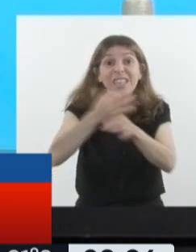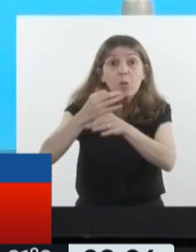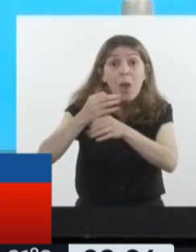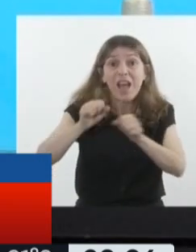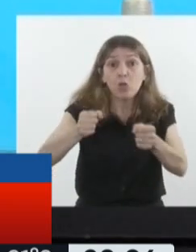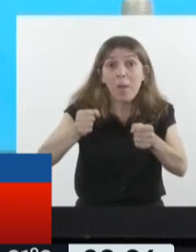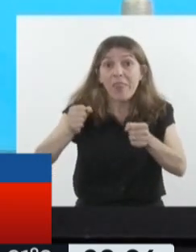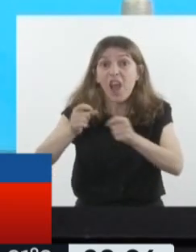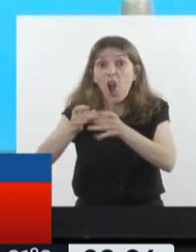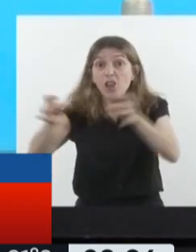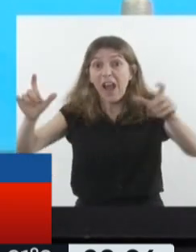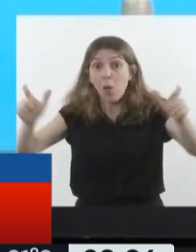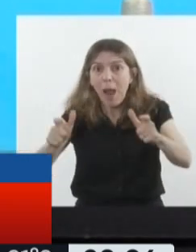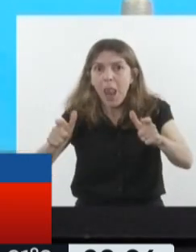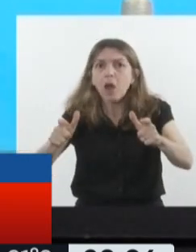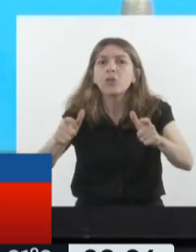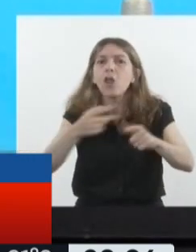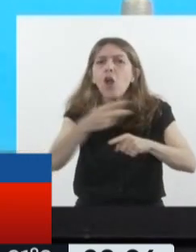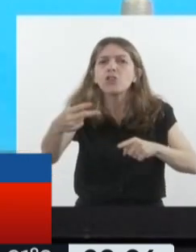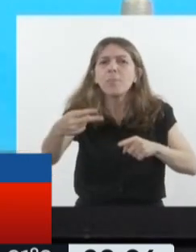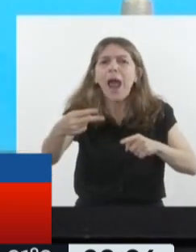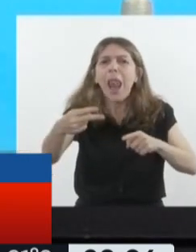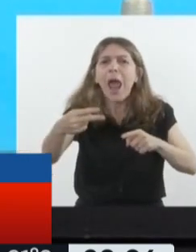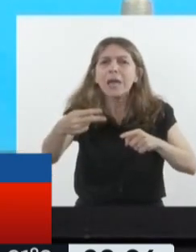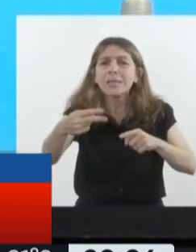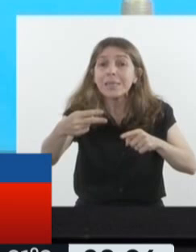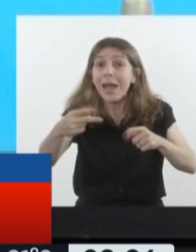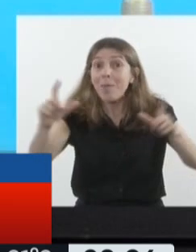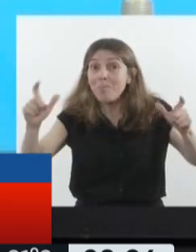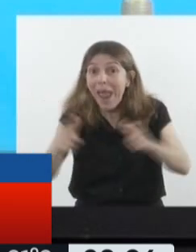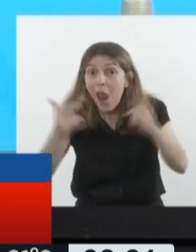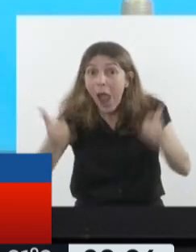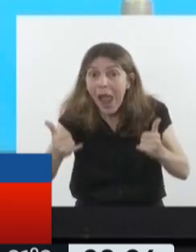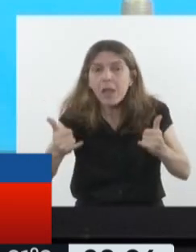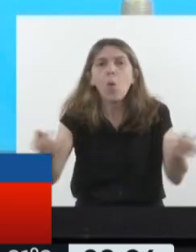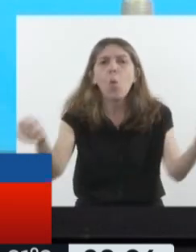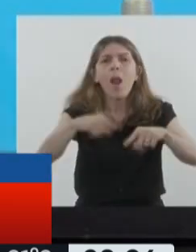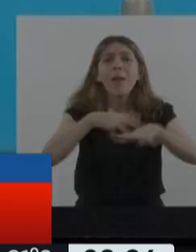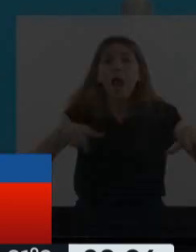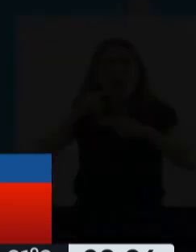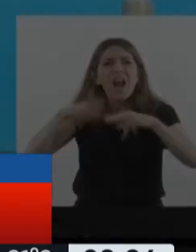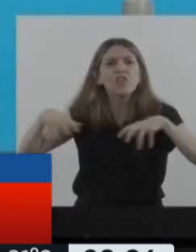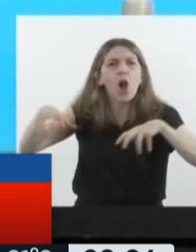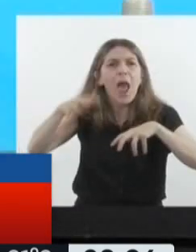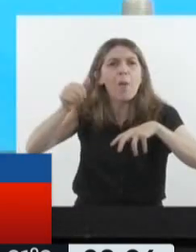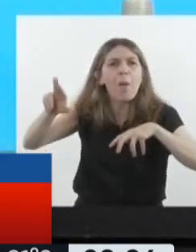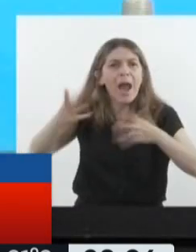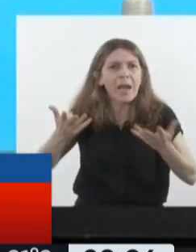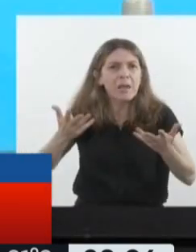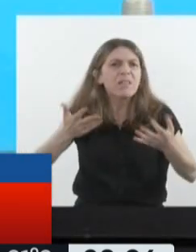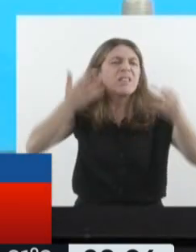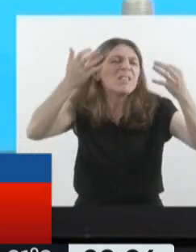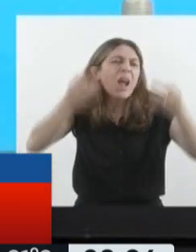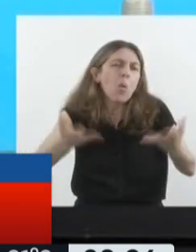15 días la presencialidad pueda volver con más garantías y con más cuidados. Seguramente la gente